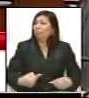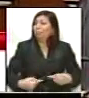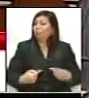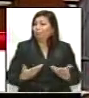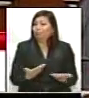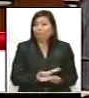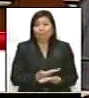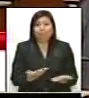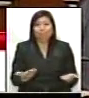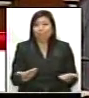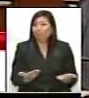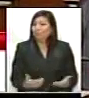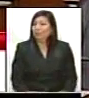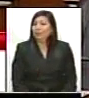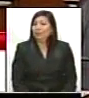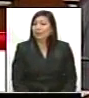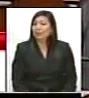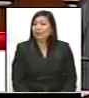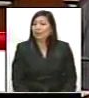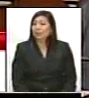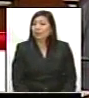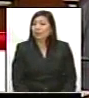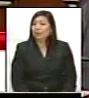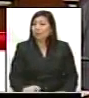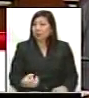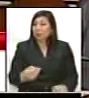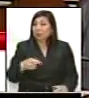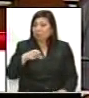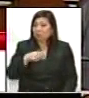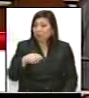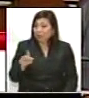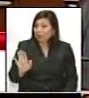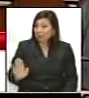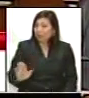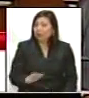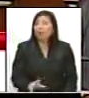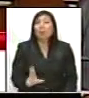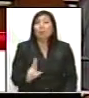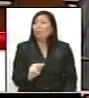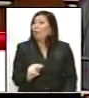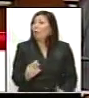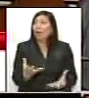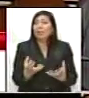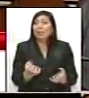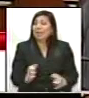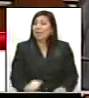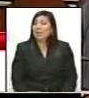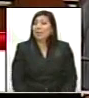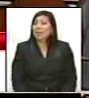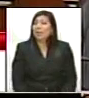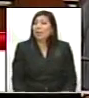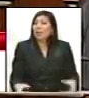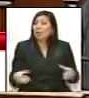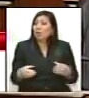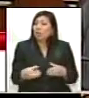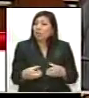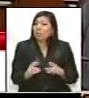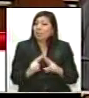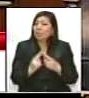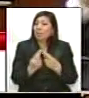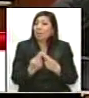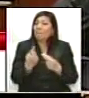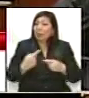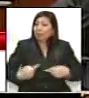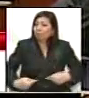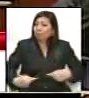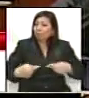a cómo están las cosas la bancada oficialista que son ellos no quiere que la comisión se reúna para